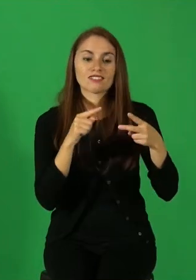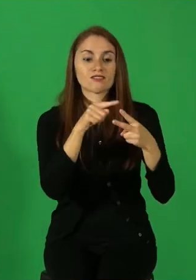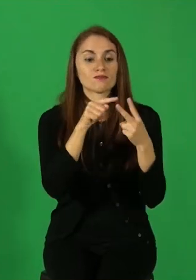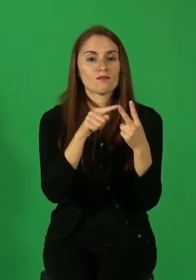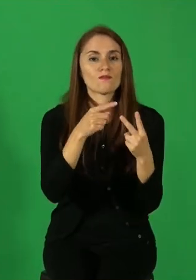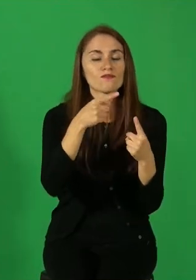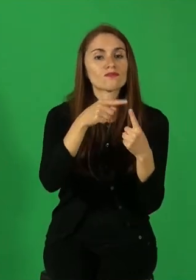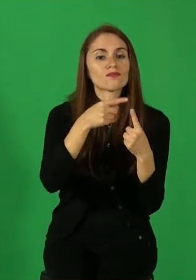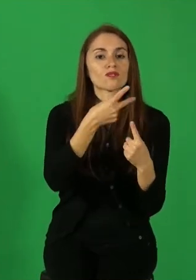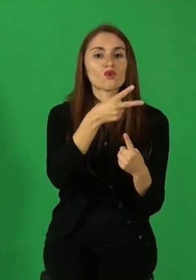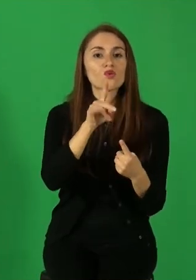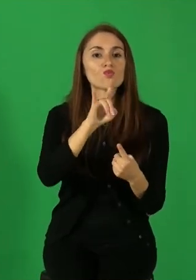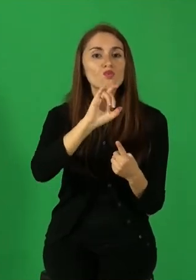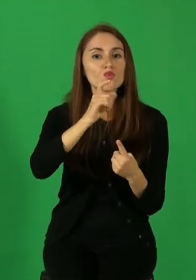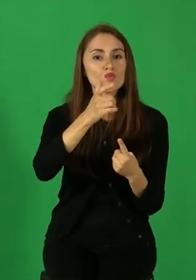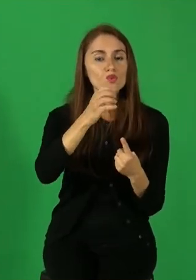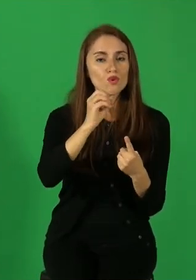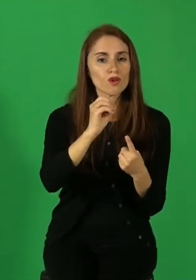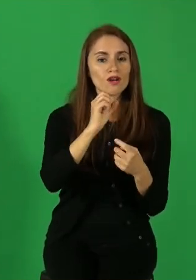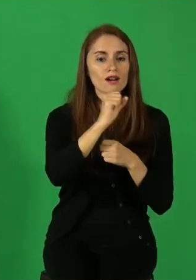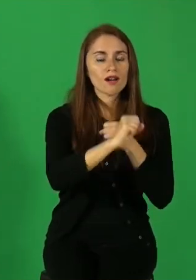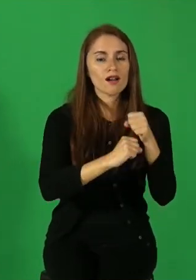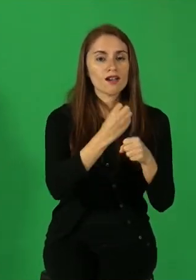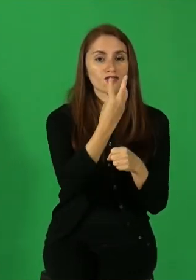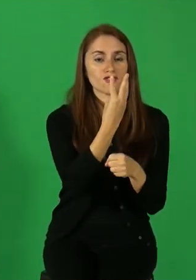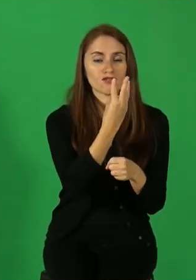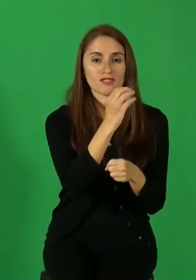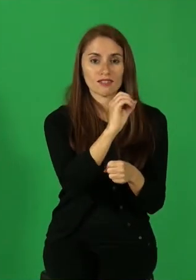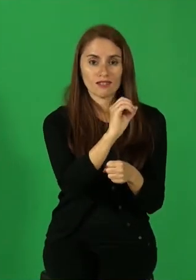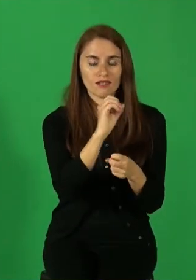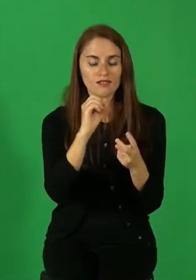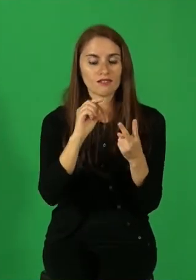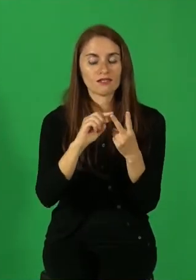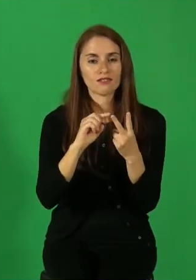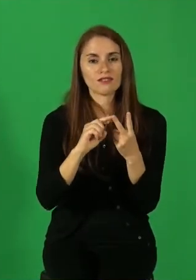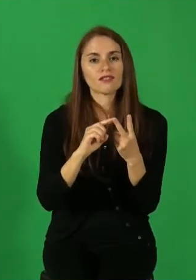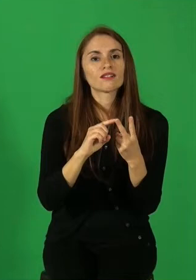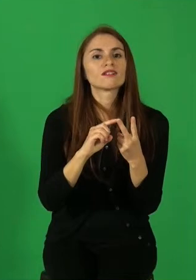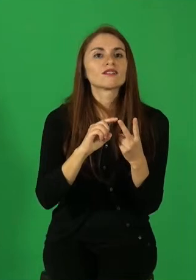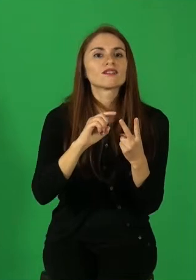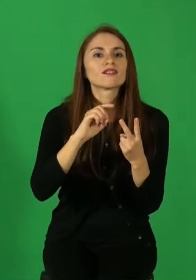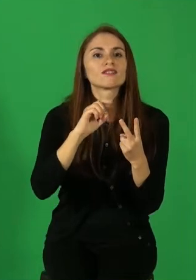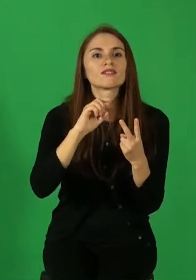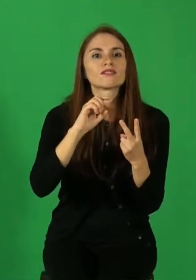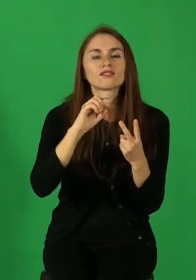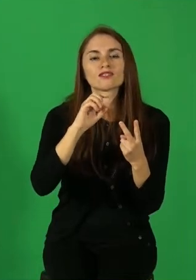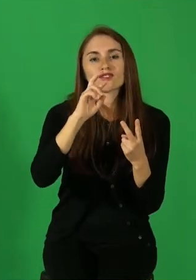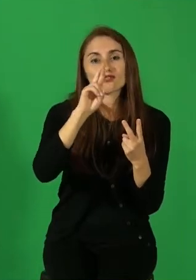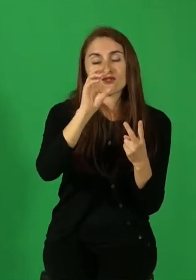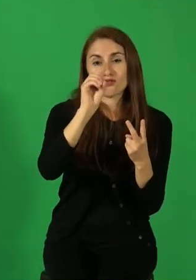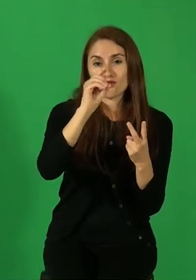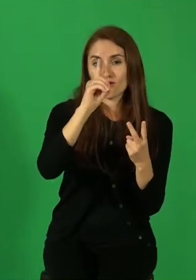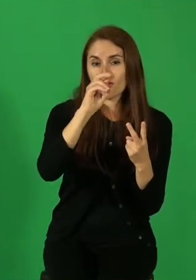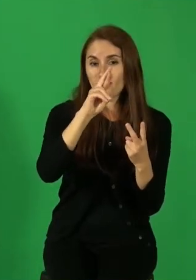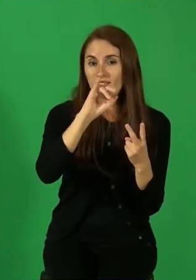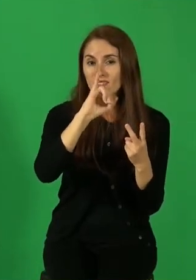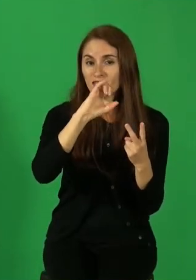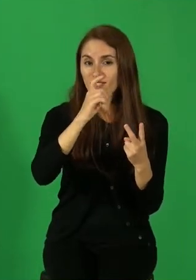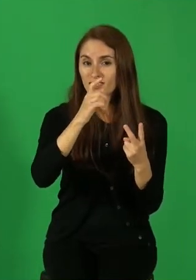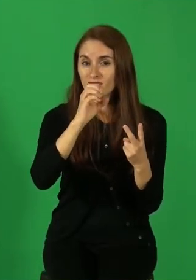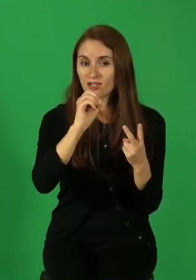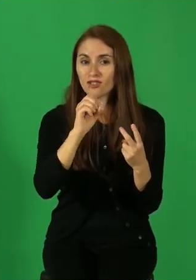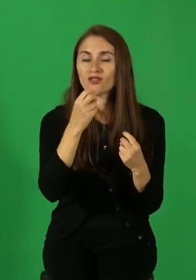Hugo Catalán, de 31 años, Rodrigo González, de 28, y Mario Díaz. Sin embargo,